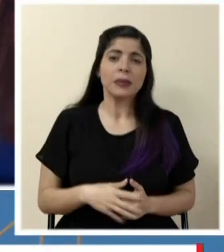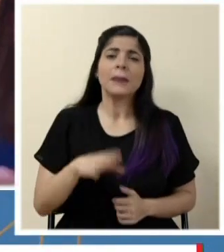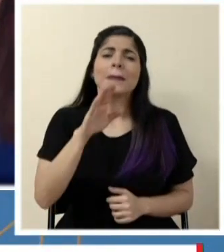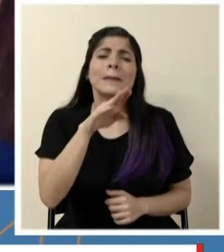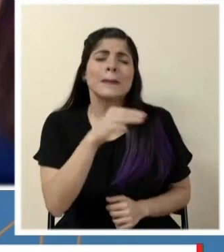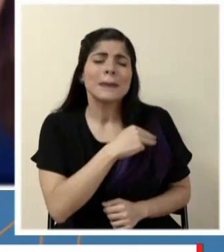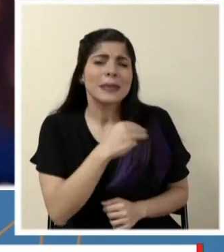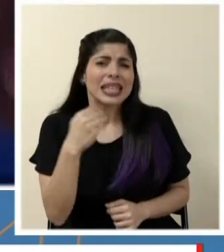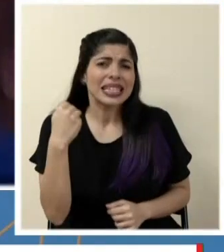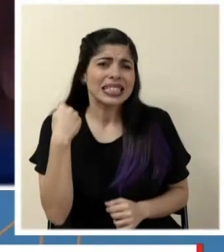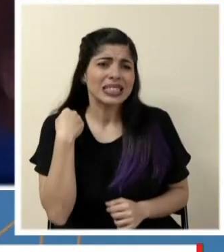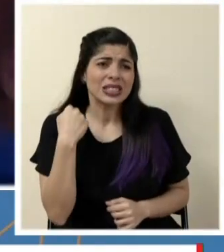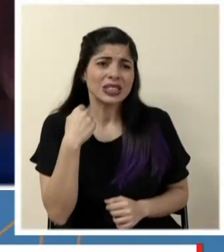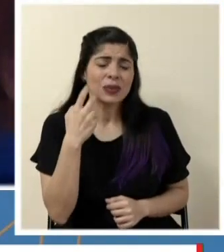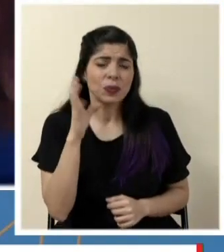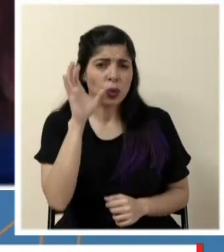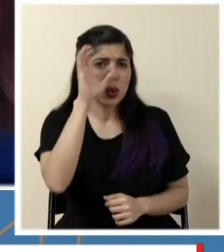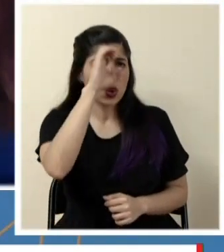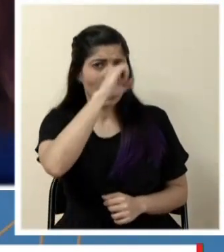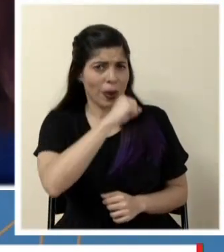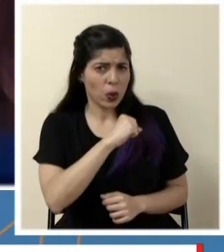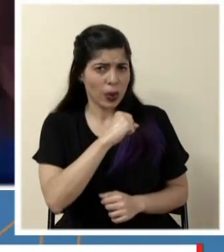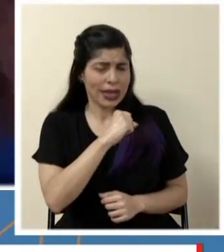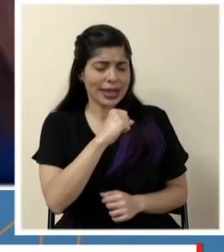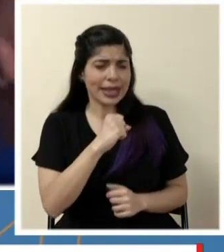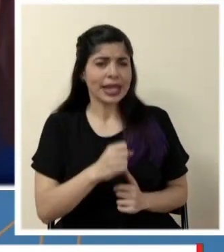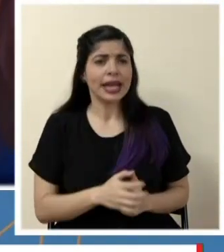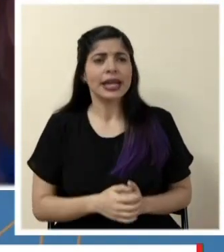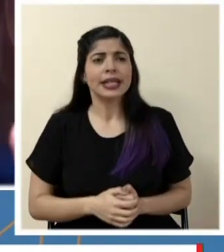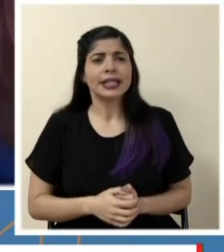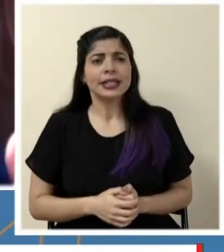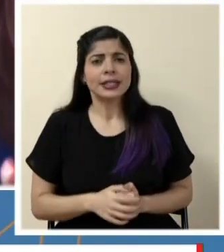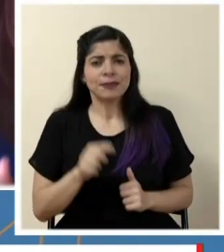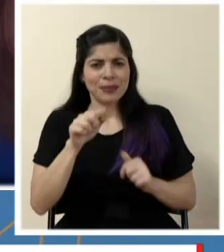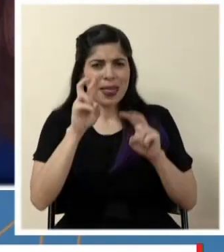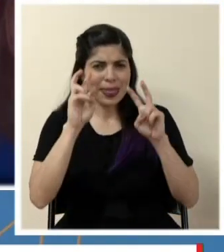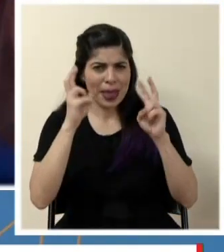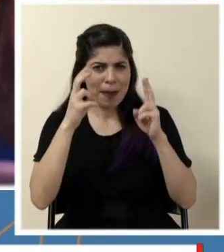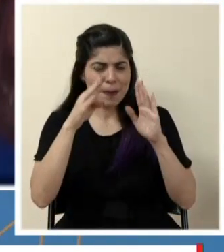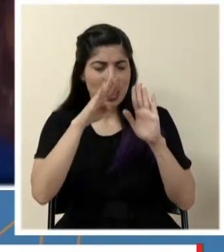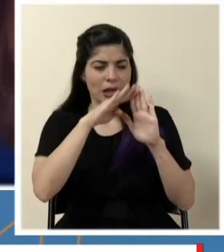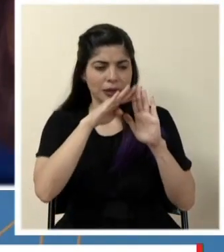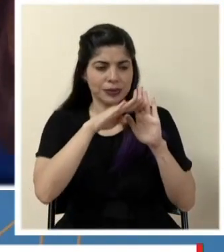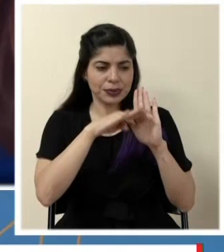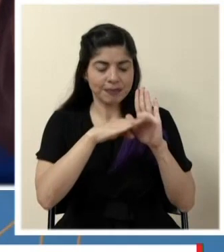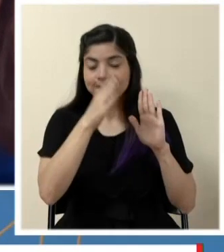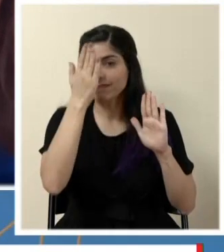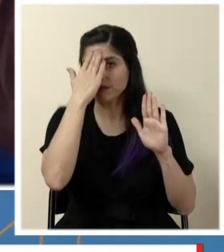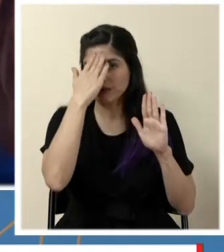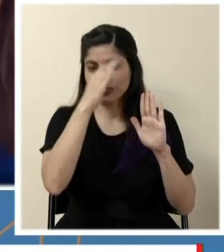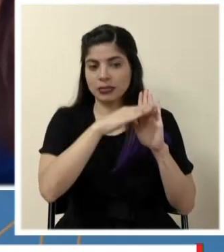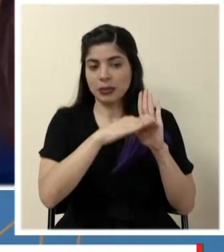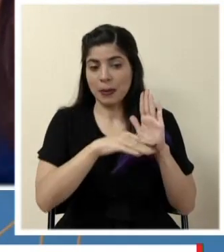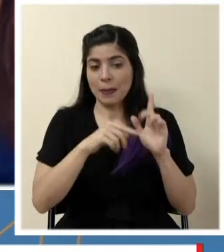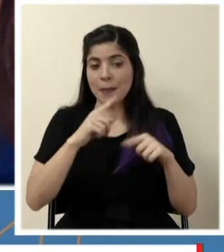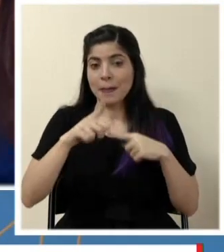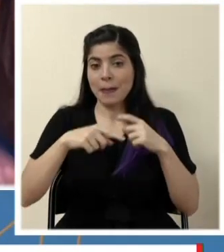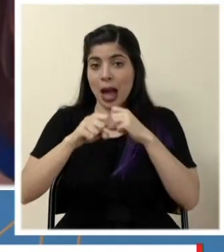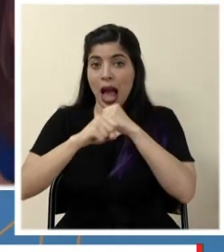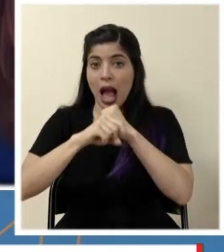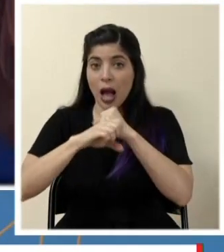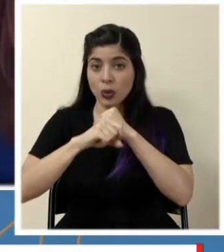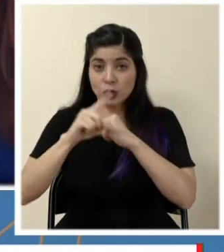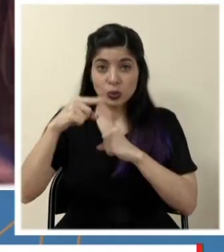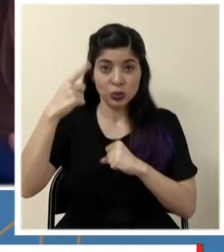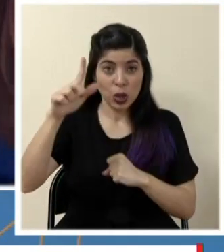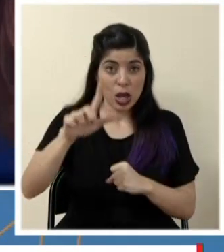Ministro, considerando también entonces este tema de que las medidas, bueno, sabiendo que se van a anunciar hasta el lunes, ¿cuál